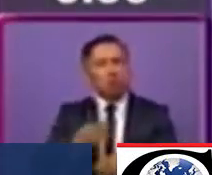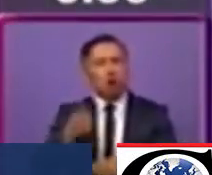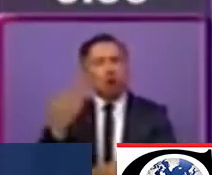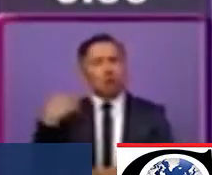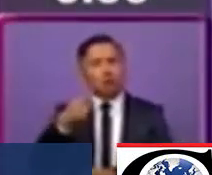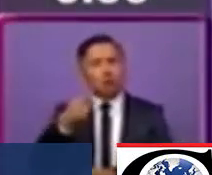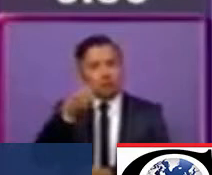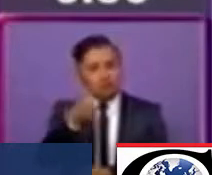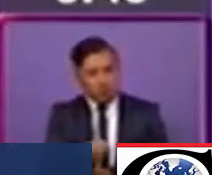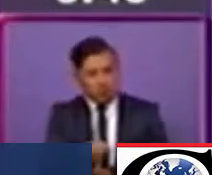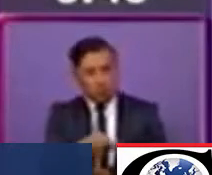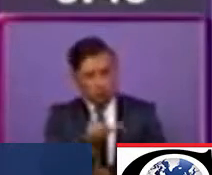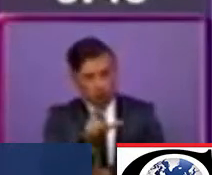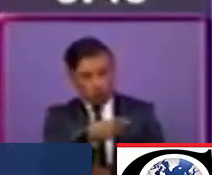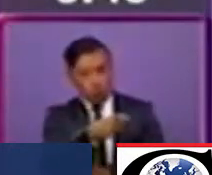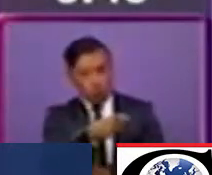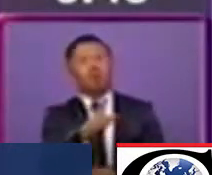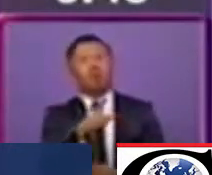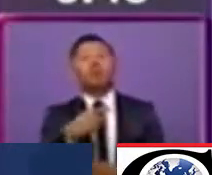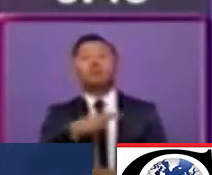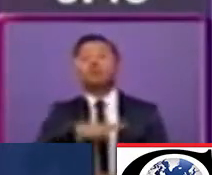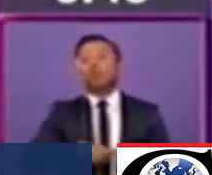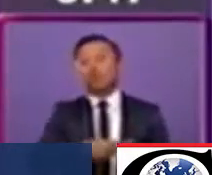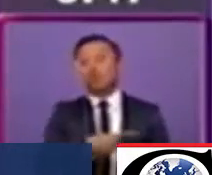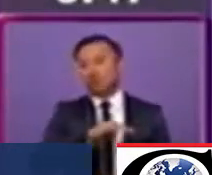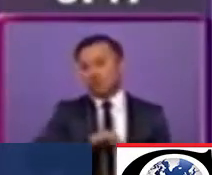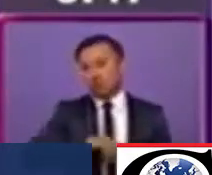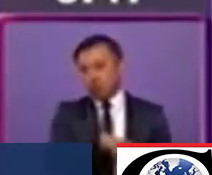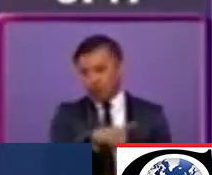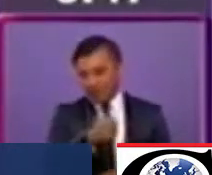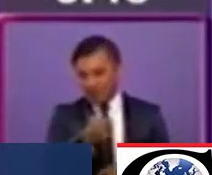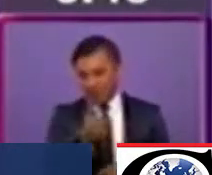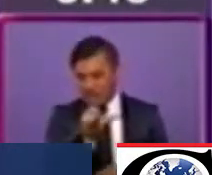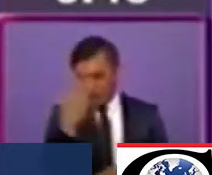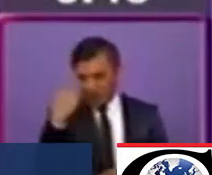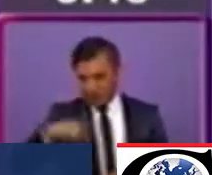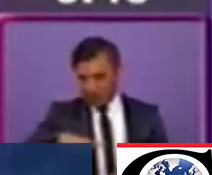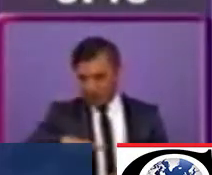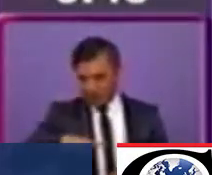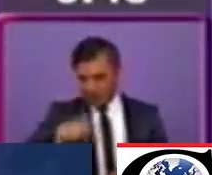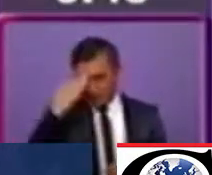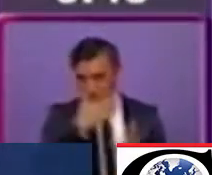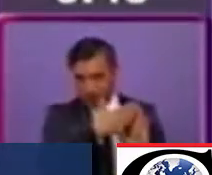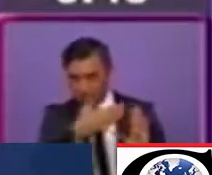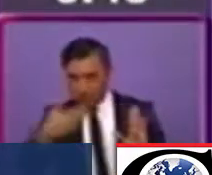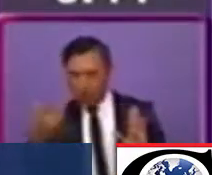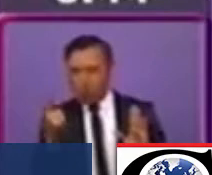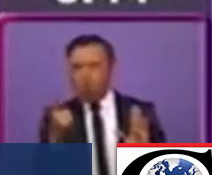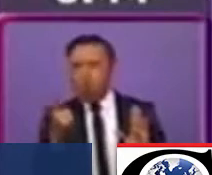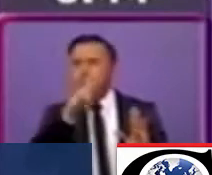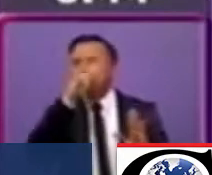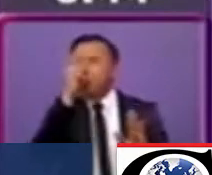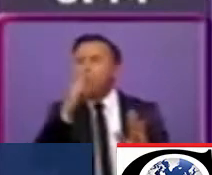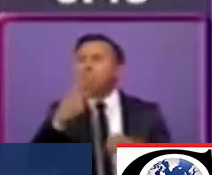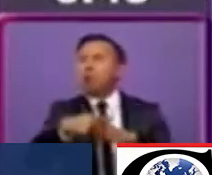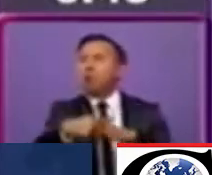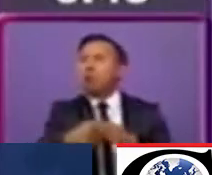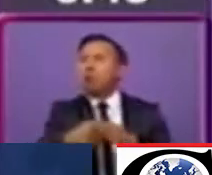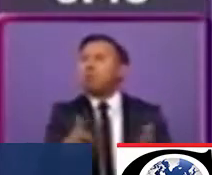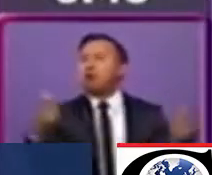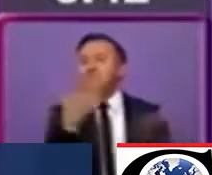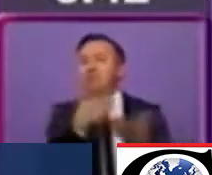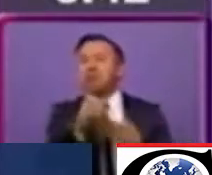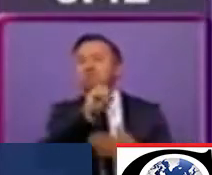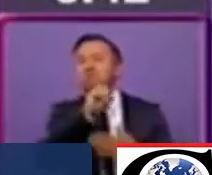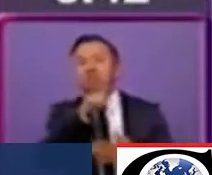descuentos a sus trabajadores. Cuando ella fue pues presidenta municipal, ella afirmó que los trabajadores le